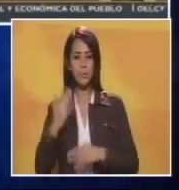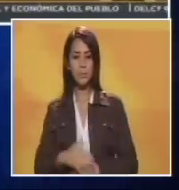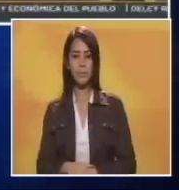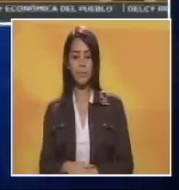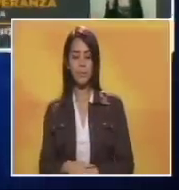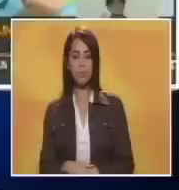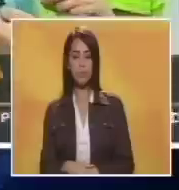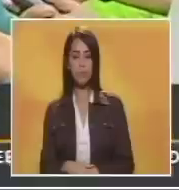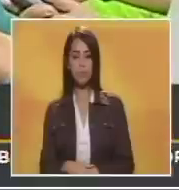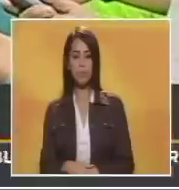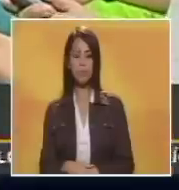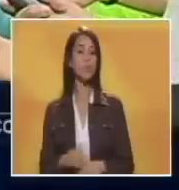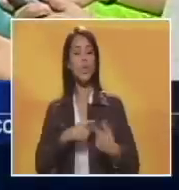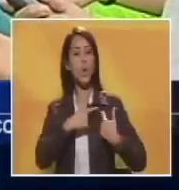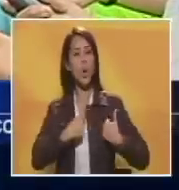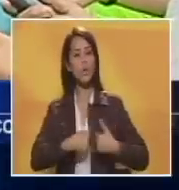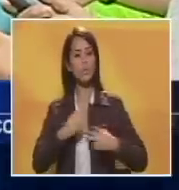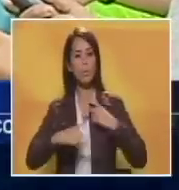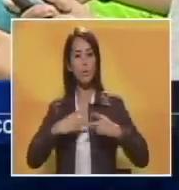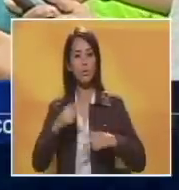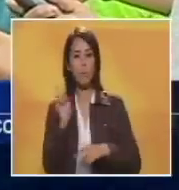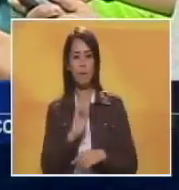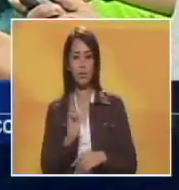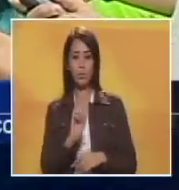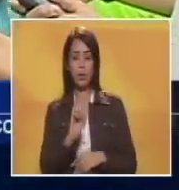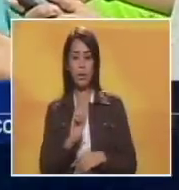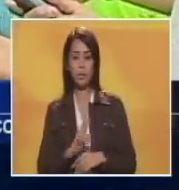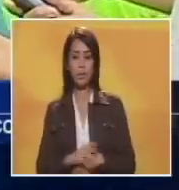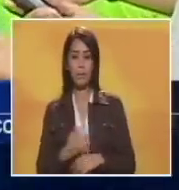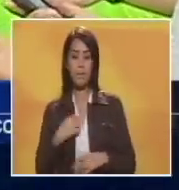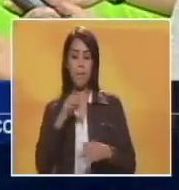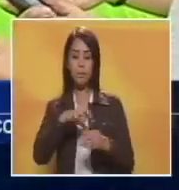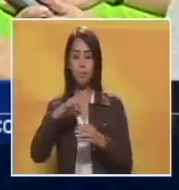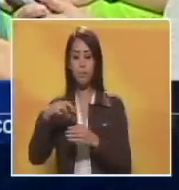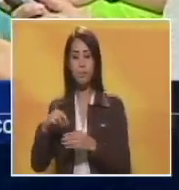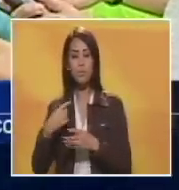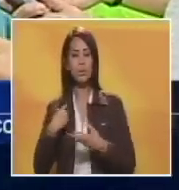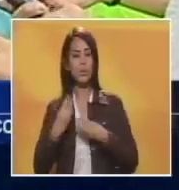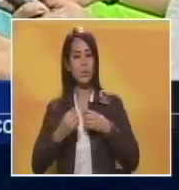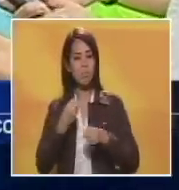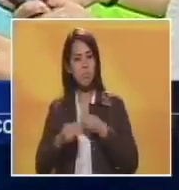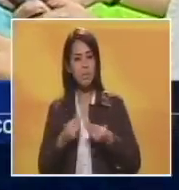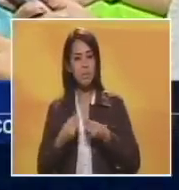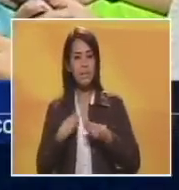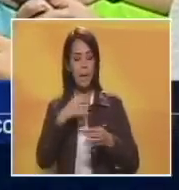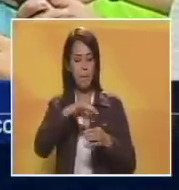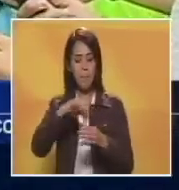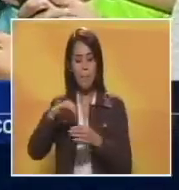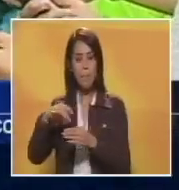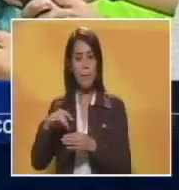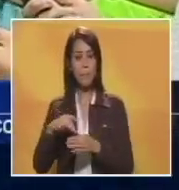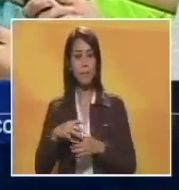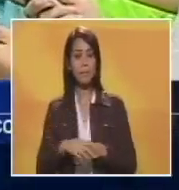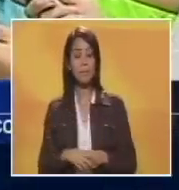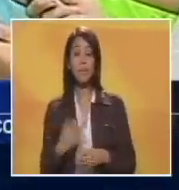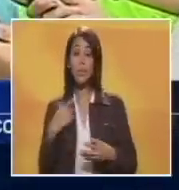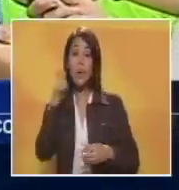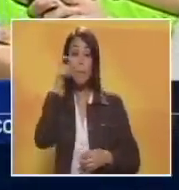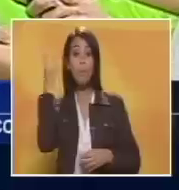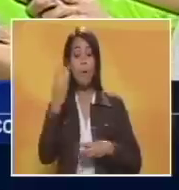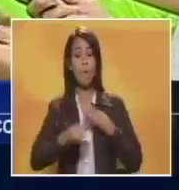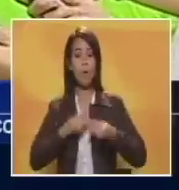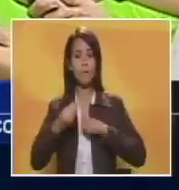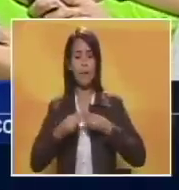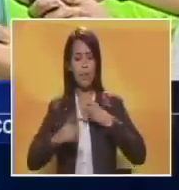Al corazón productivo de Venezuela. Vamos a las cosechas, vamos a los ordeños, vamos a la siembra, vamos a estar con el pueblo